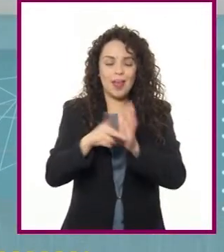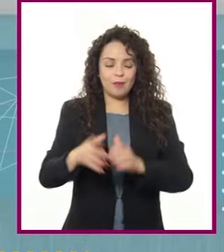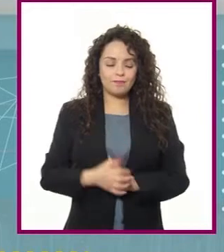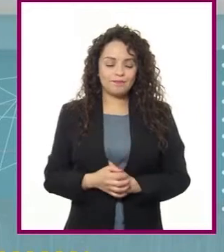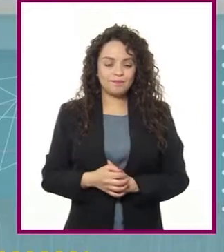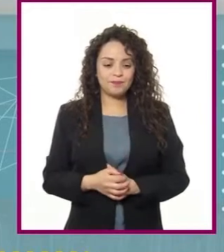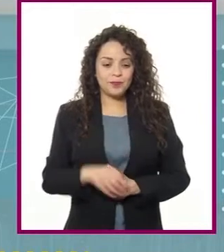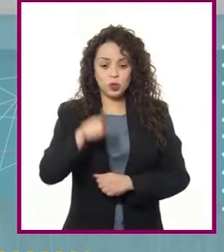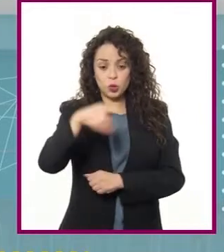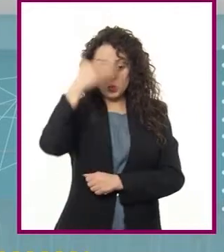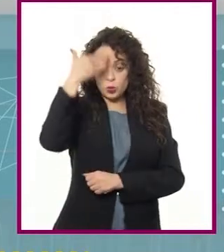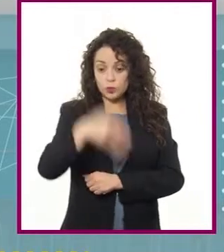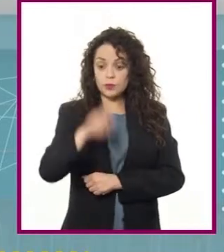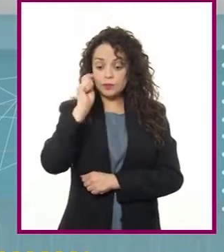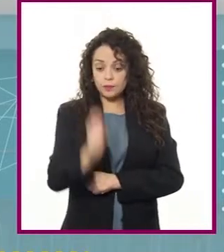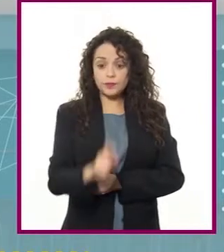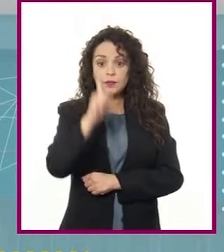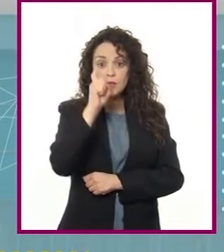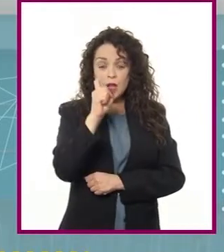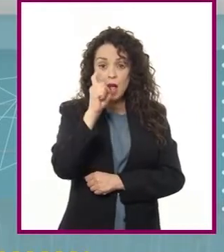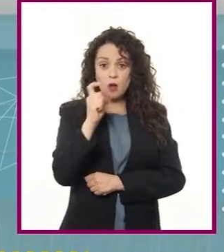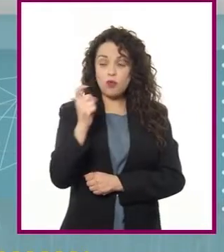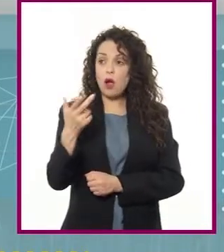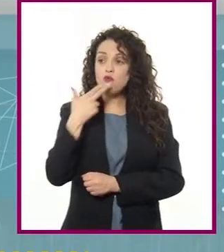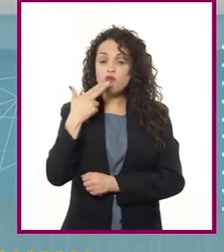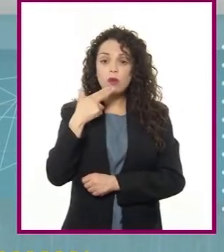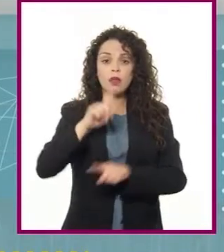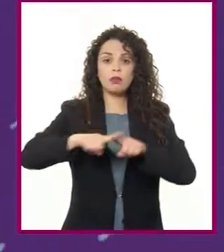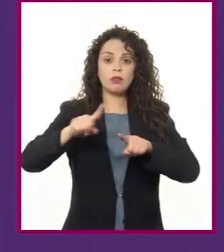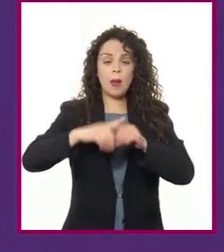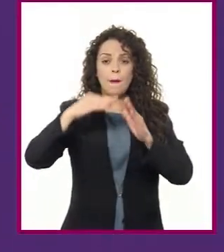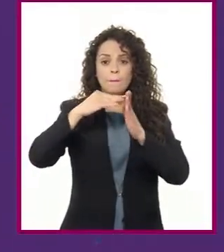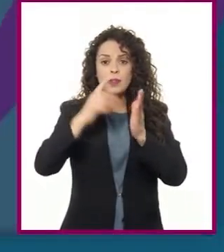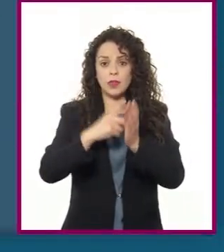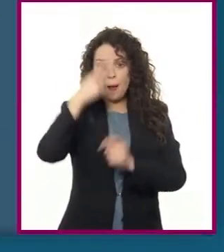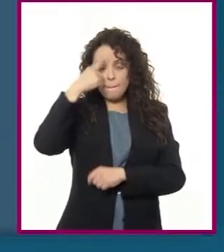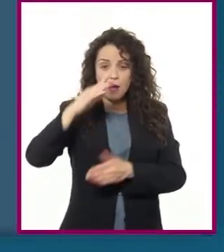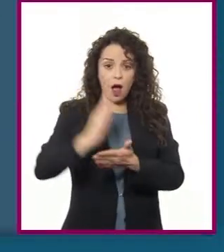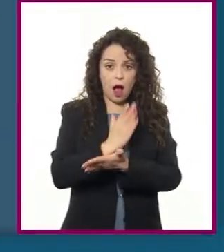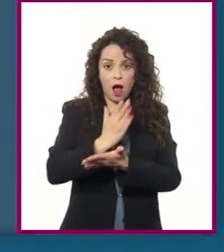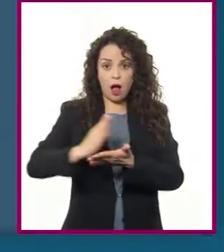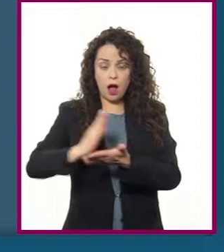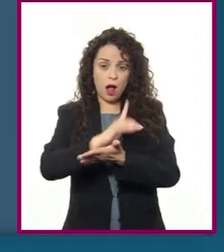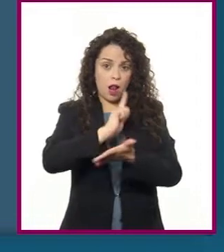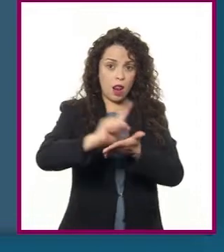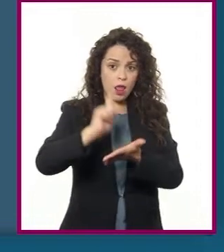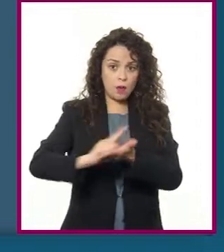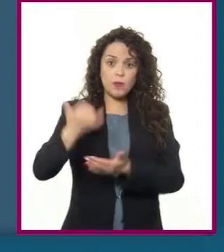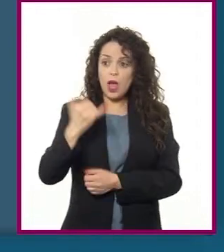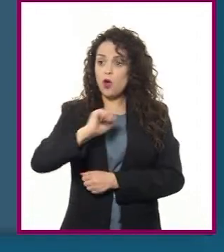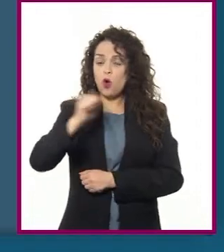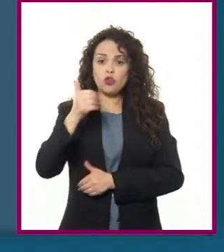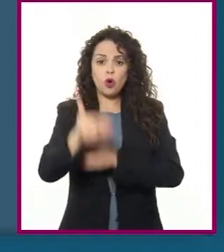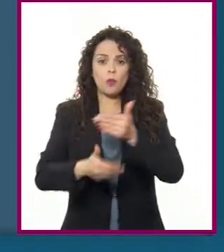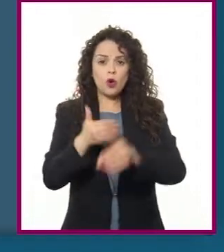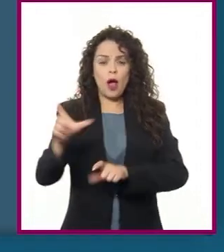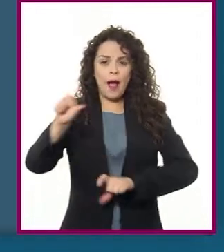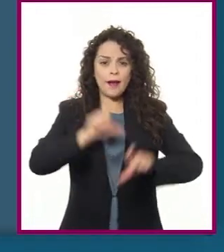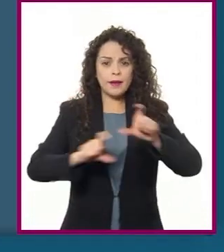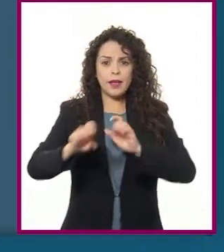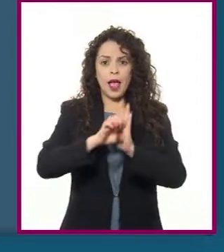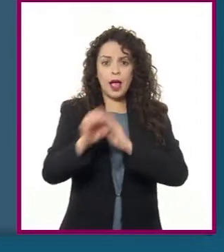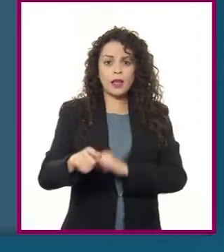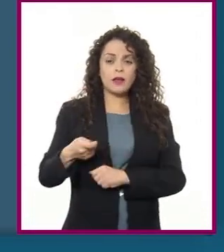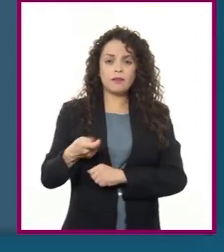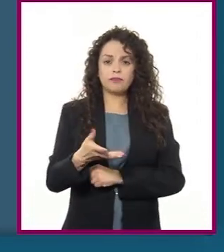que en el tratamiento de aguas residuales se utilizan diferentes métodos de separación, además de otros procesos químicos como la